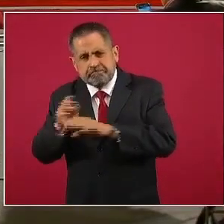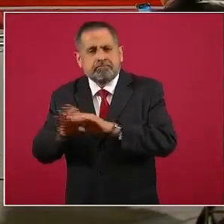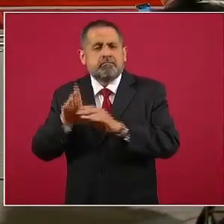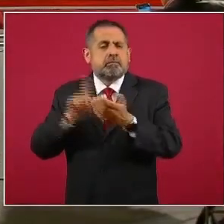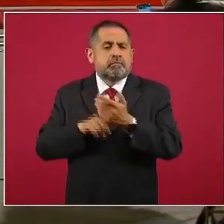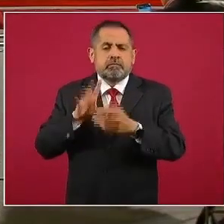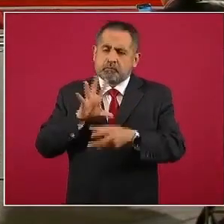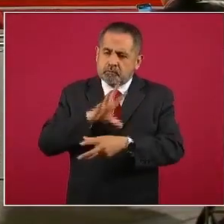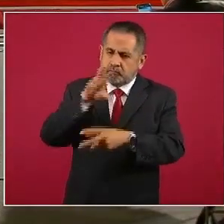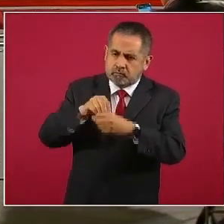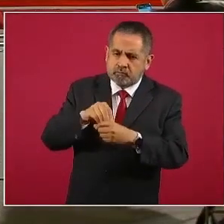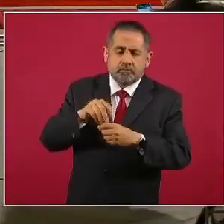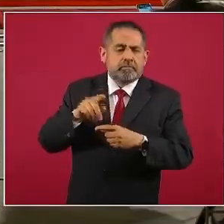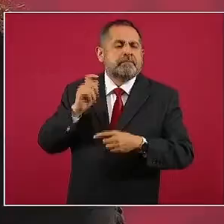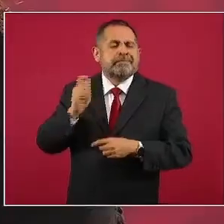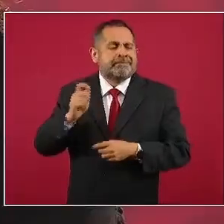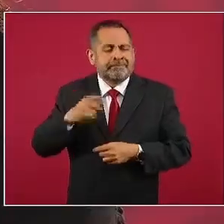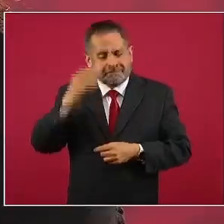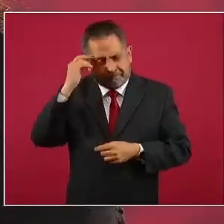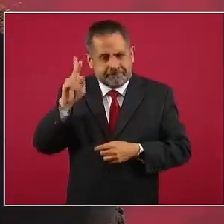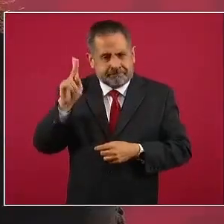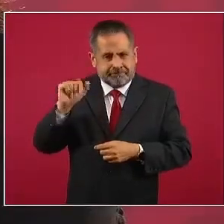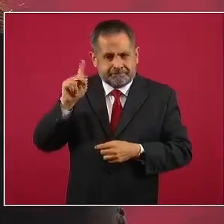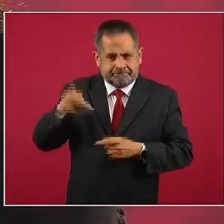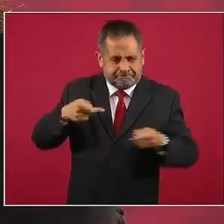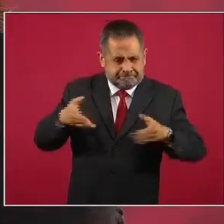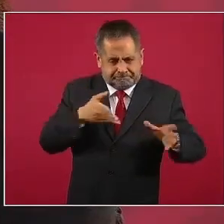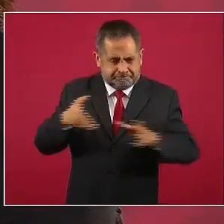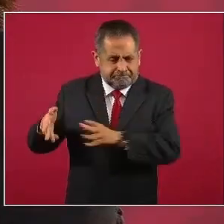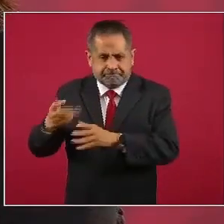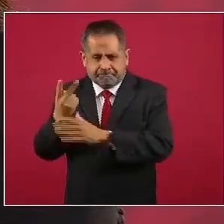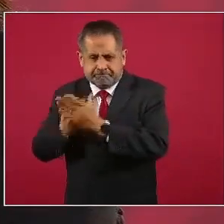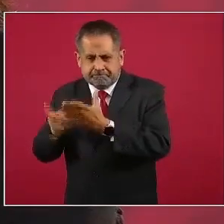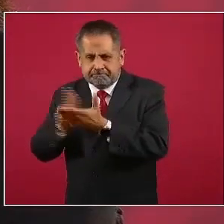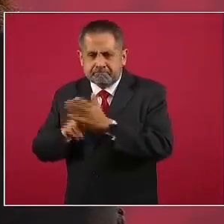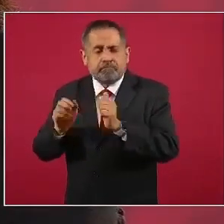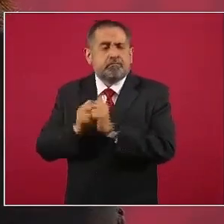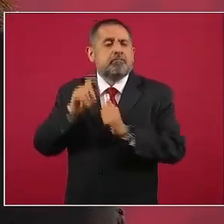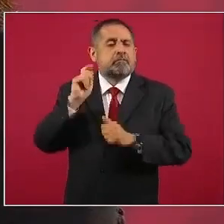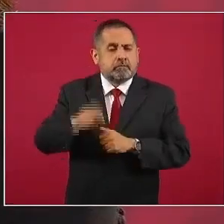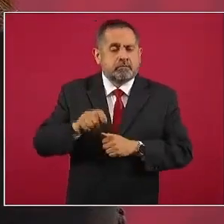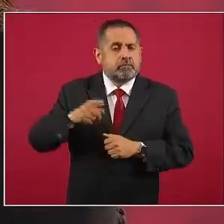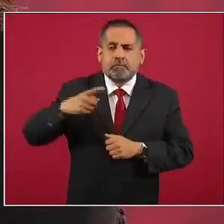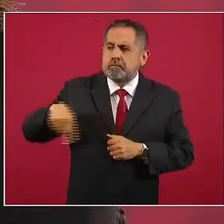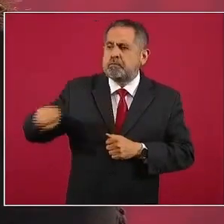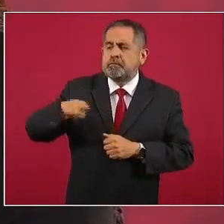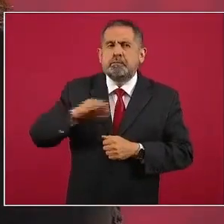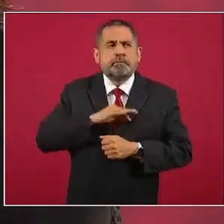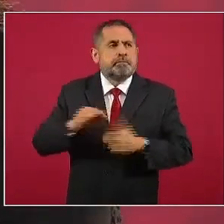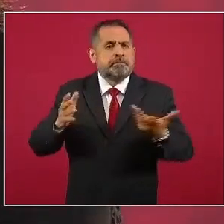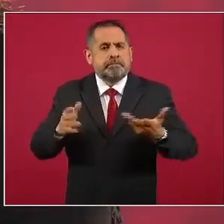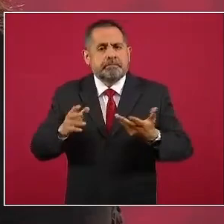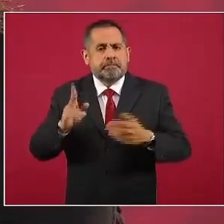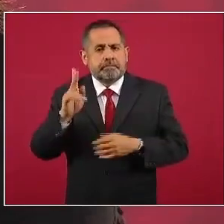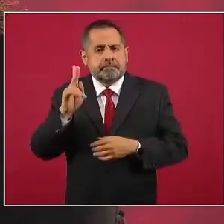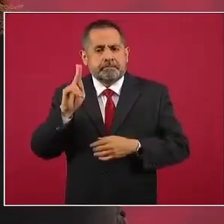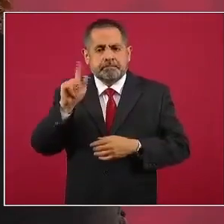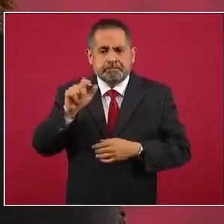es incluir dentro de las estrategias de prevención combinada el acceso a ciertas